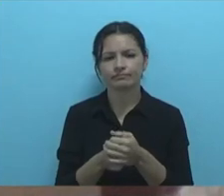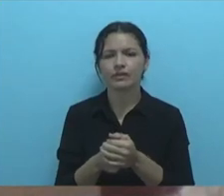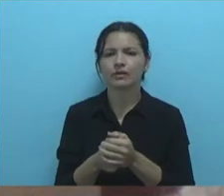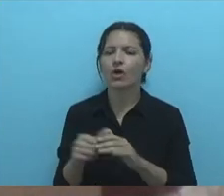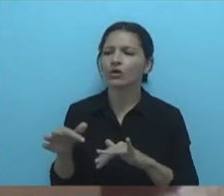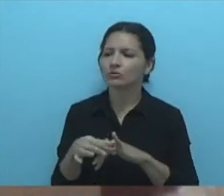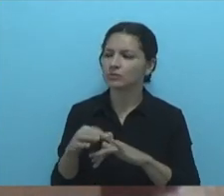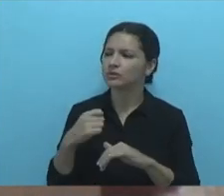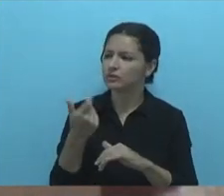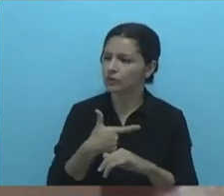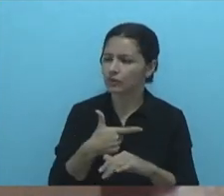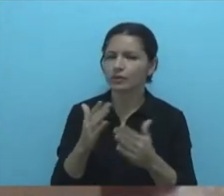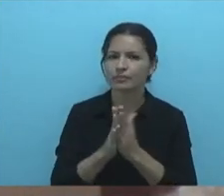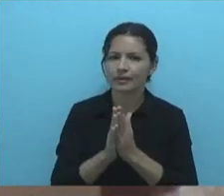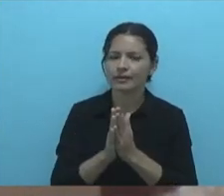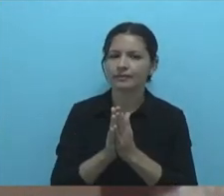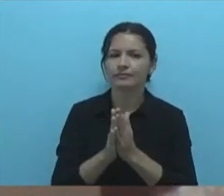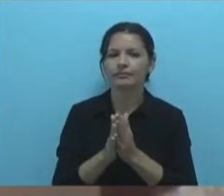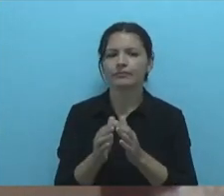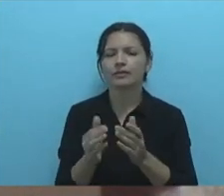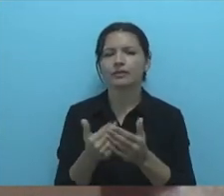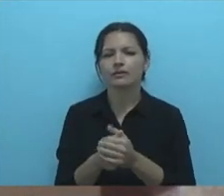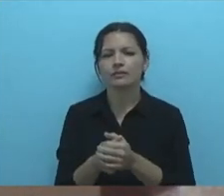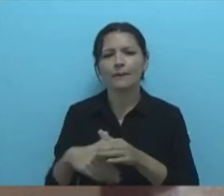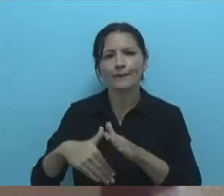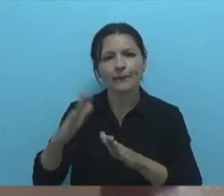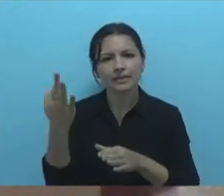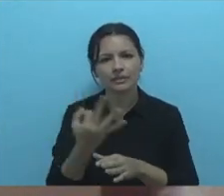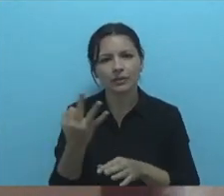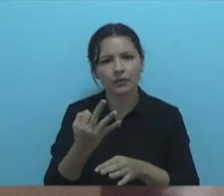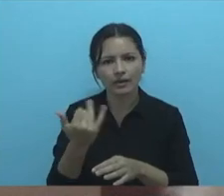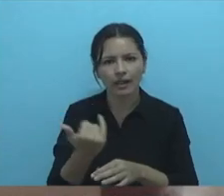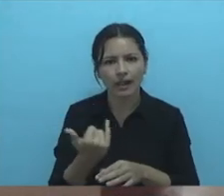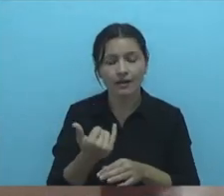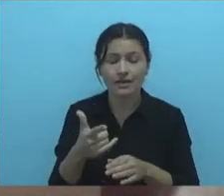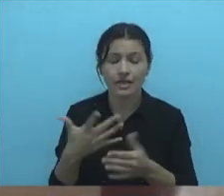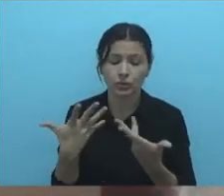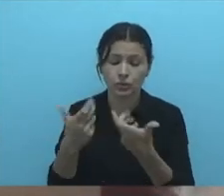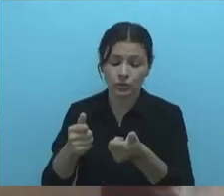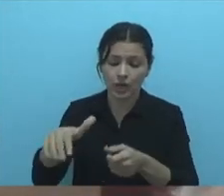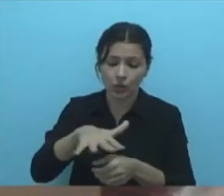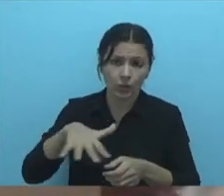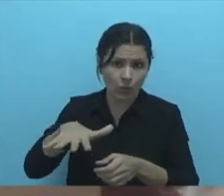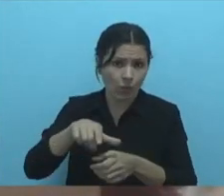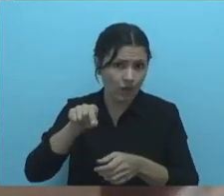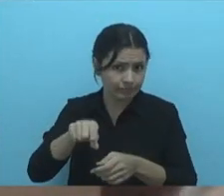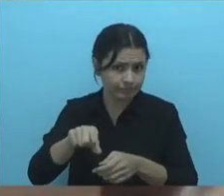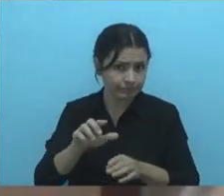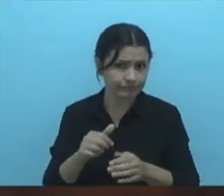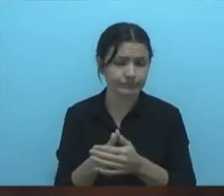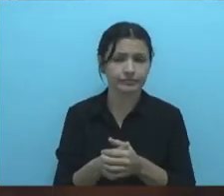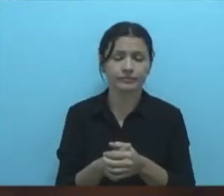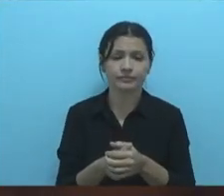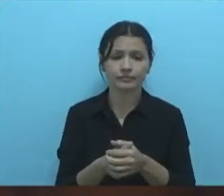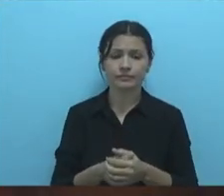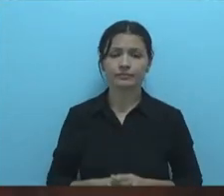y solicitarle al ejecutivo que pronto tome medidas para poder atender a esta situación Muchas gracias gracias diputada tiene